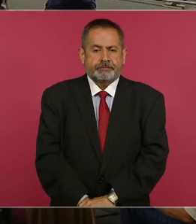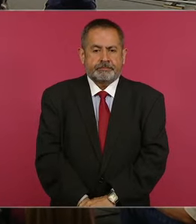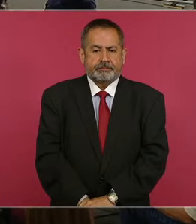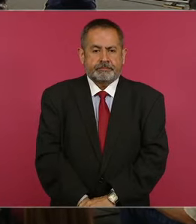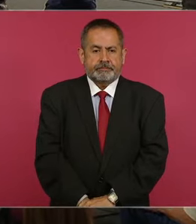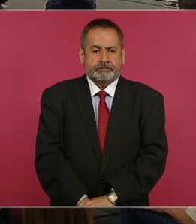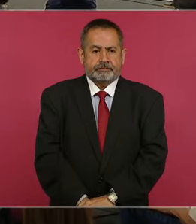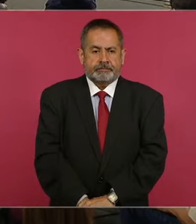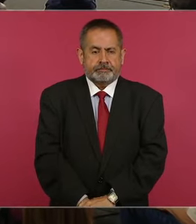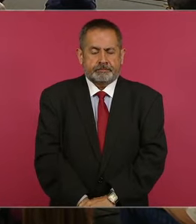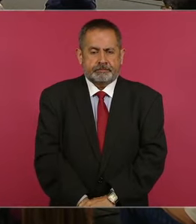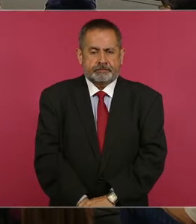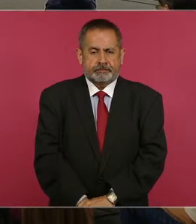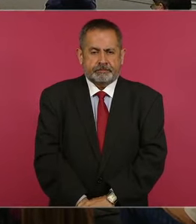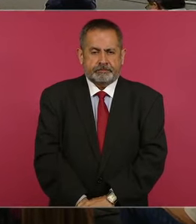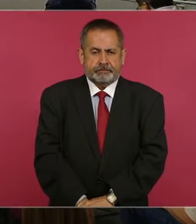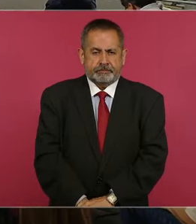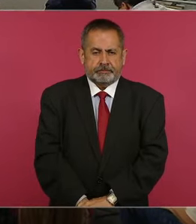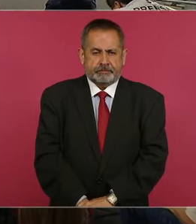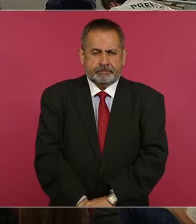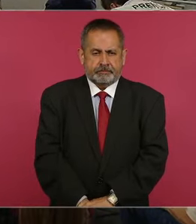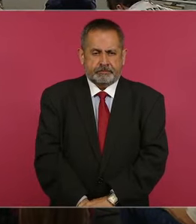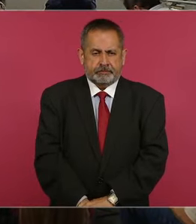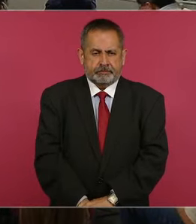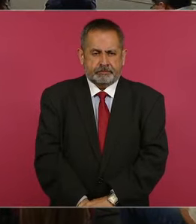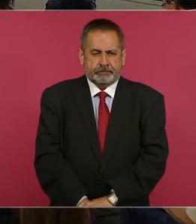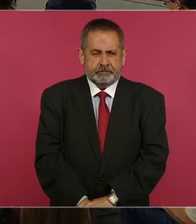O si tienes todos.